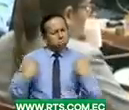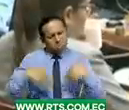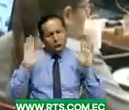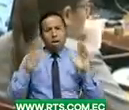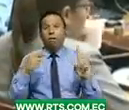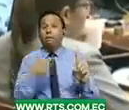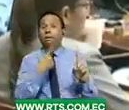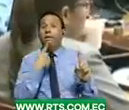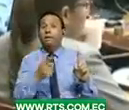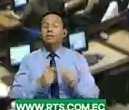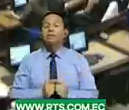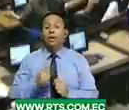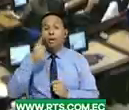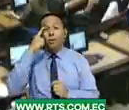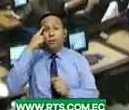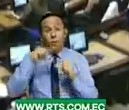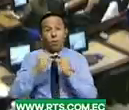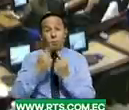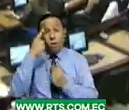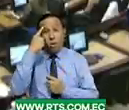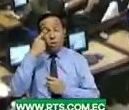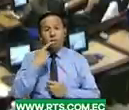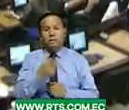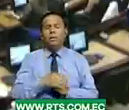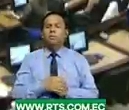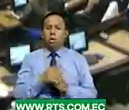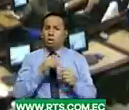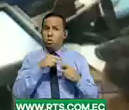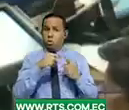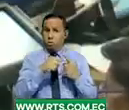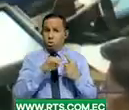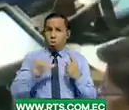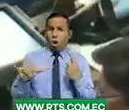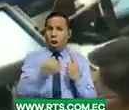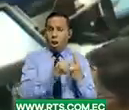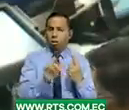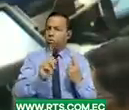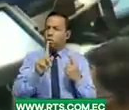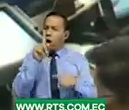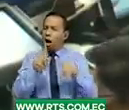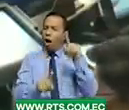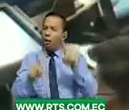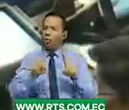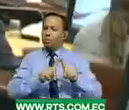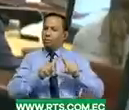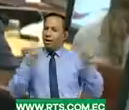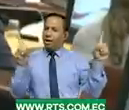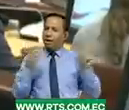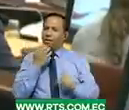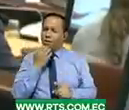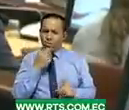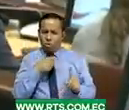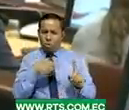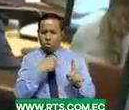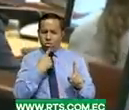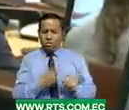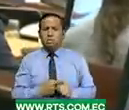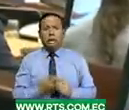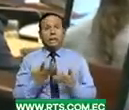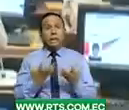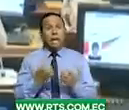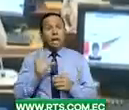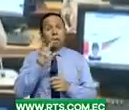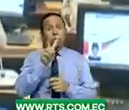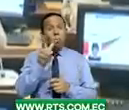del correísmo. Pero no todos coincidieron con estos argumentos. Hay quienes se distancian de quienes buscan, con 92